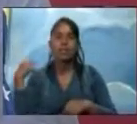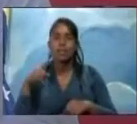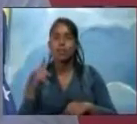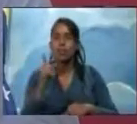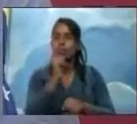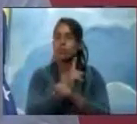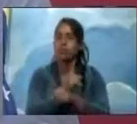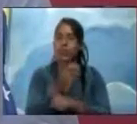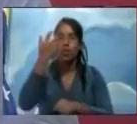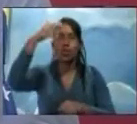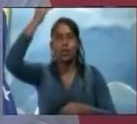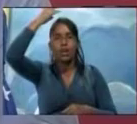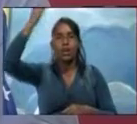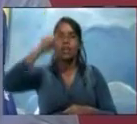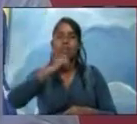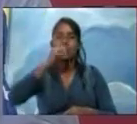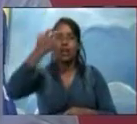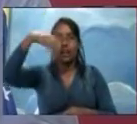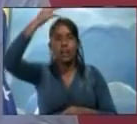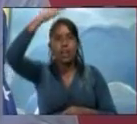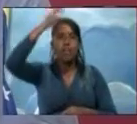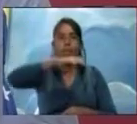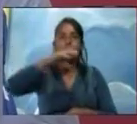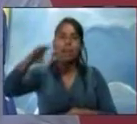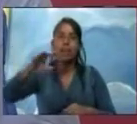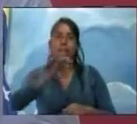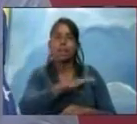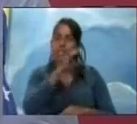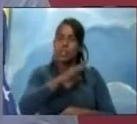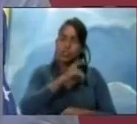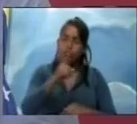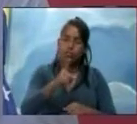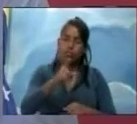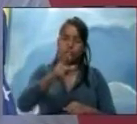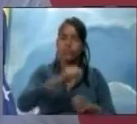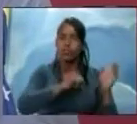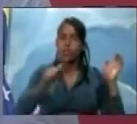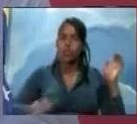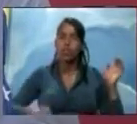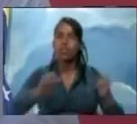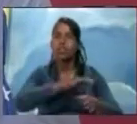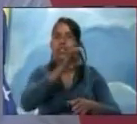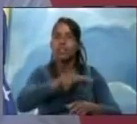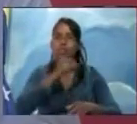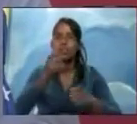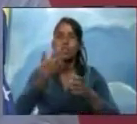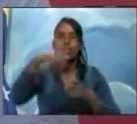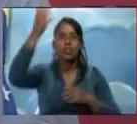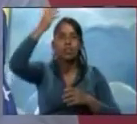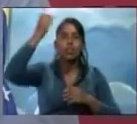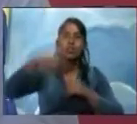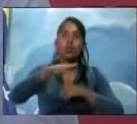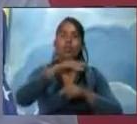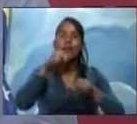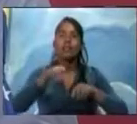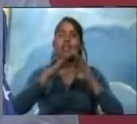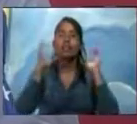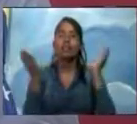solo rey, que es el Rey de Reyes, el Señor de Señores. Jehová Dios de los ejércitos reinará sobre esta